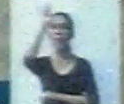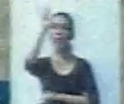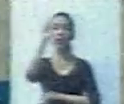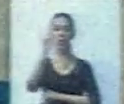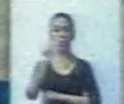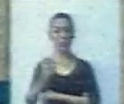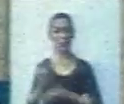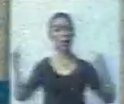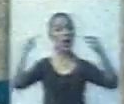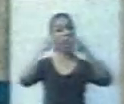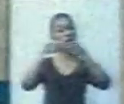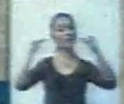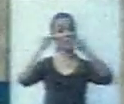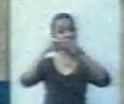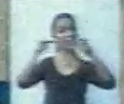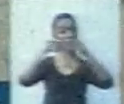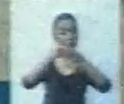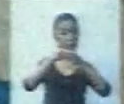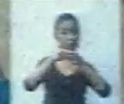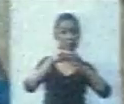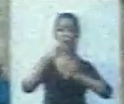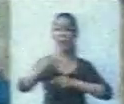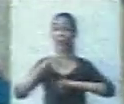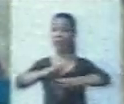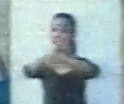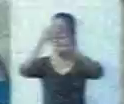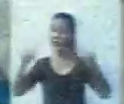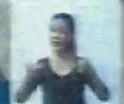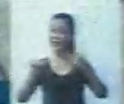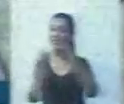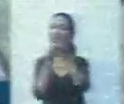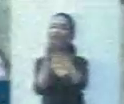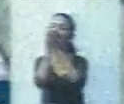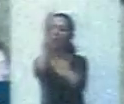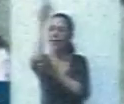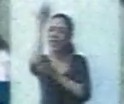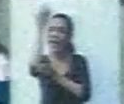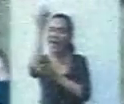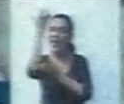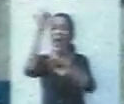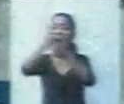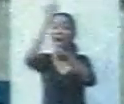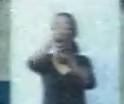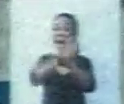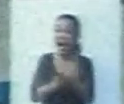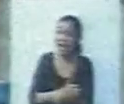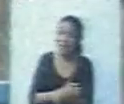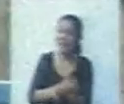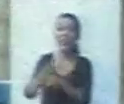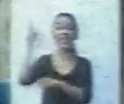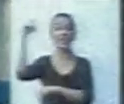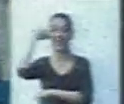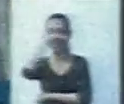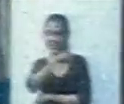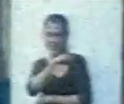las asambleas sean en horas de la mañana, temprano, y cosa que los mismos trabajadores vuelvan a sus lugares,